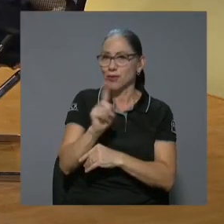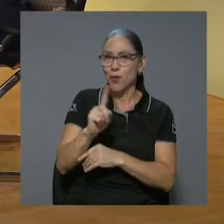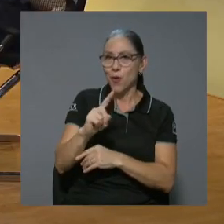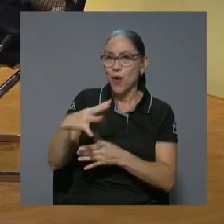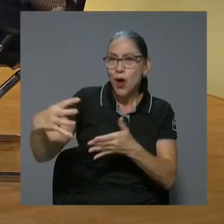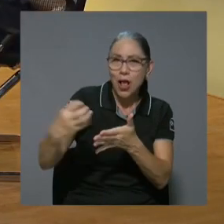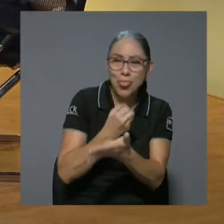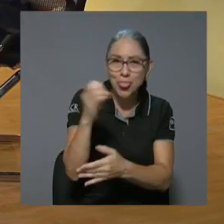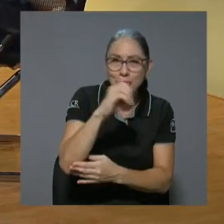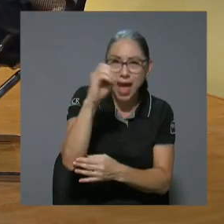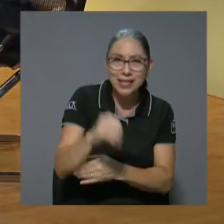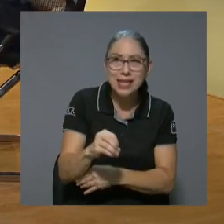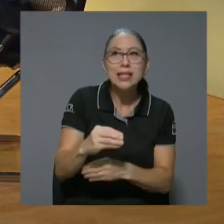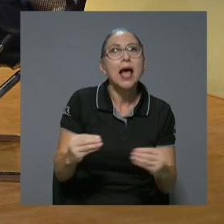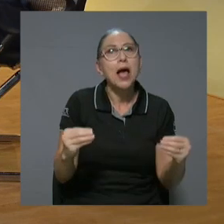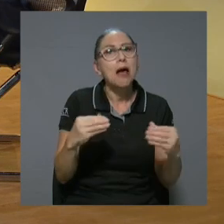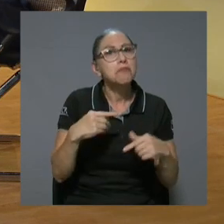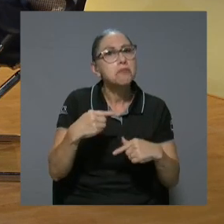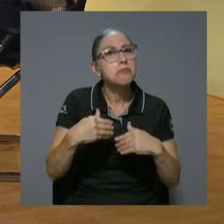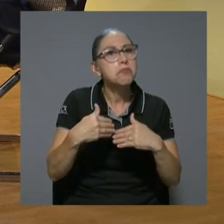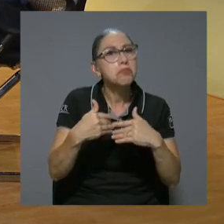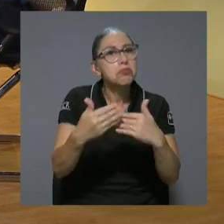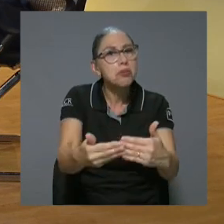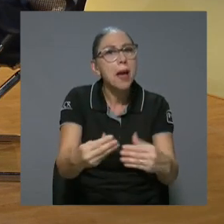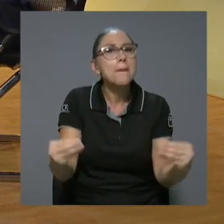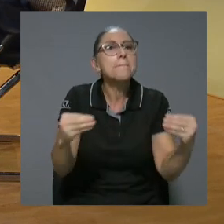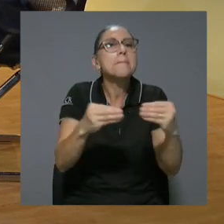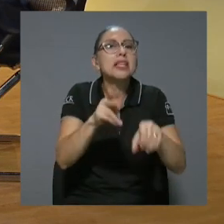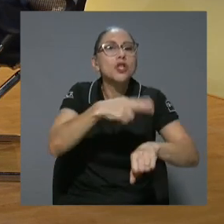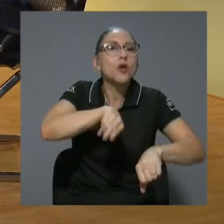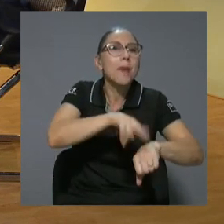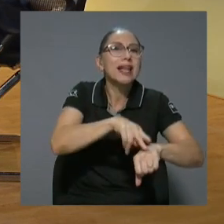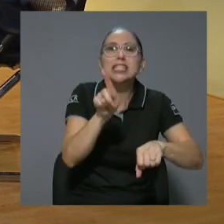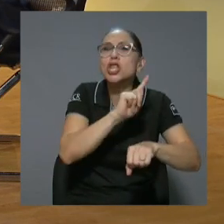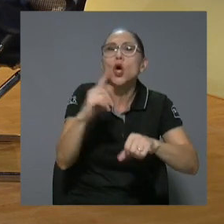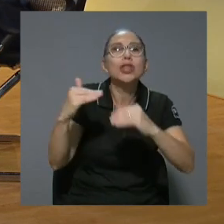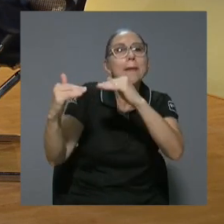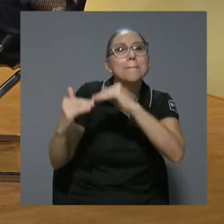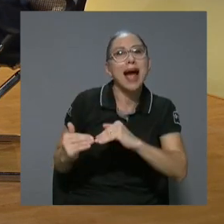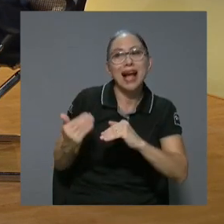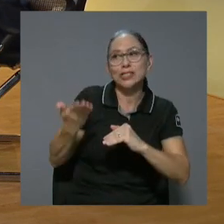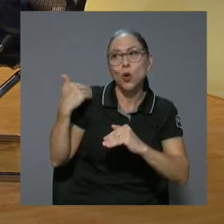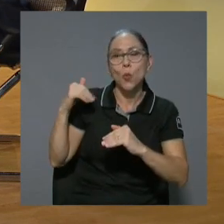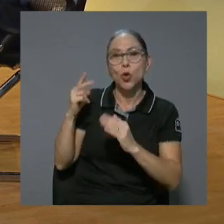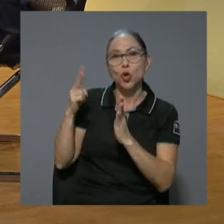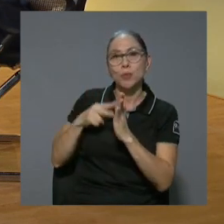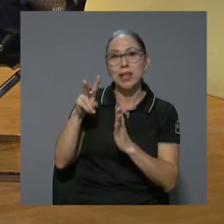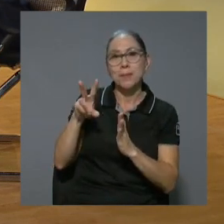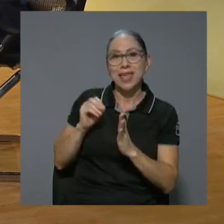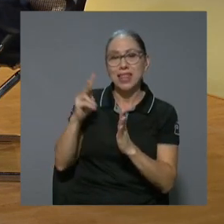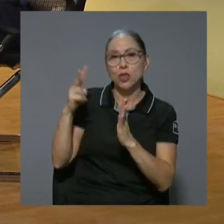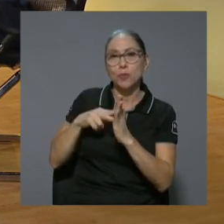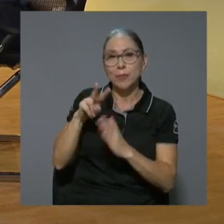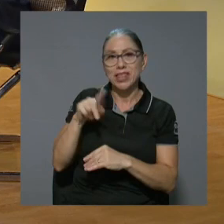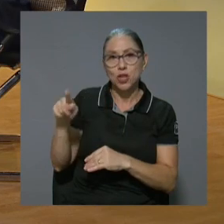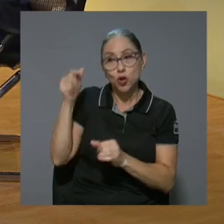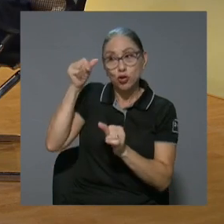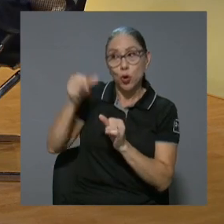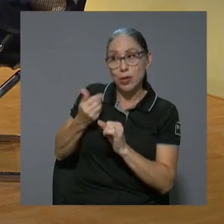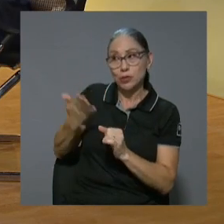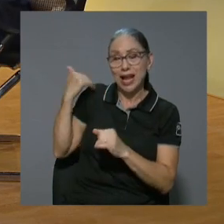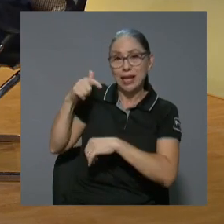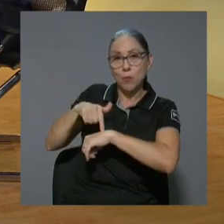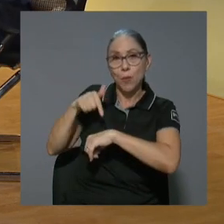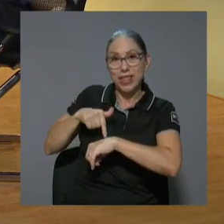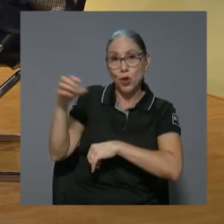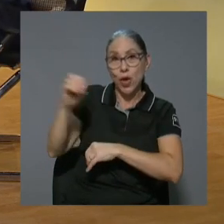más normales y no van a ser tan bajas como las del 2020-2021, porque recordemos que las tasas de ese momento eran tasas